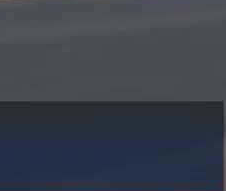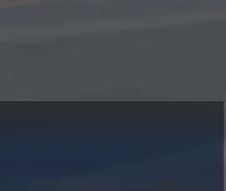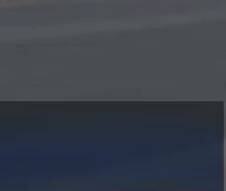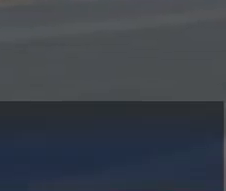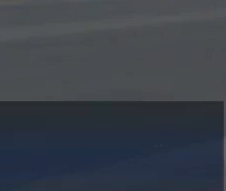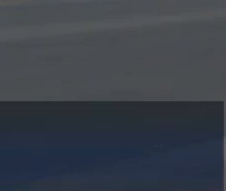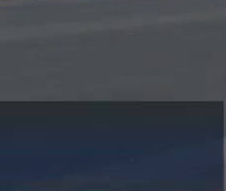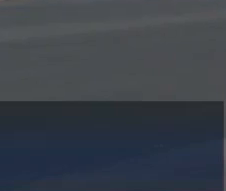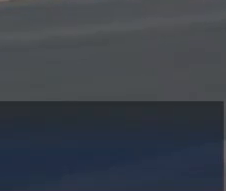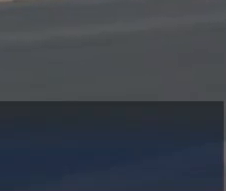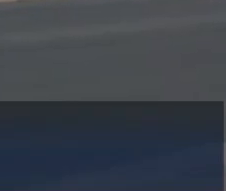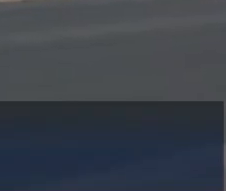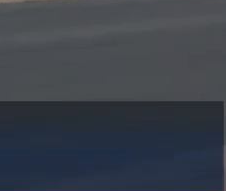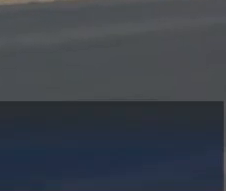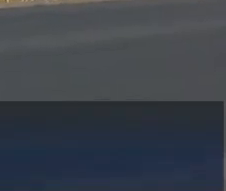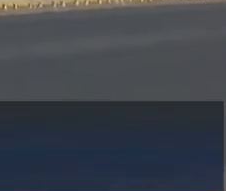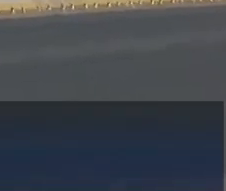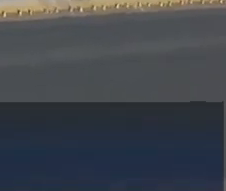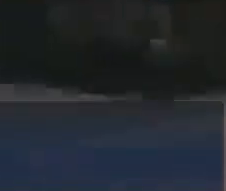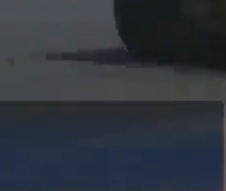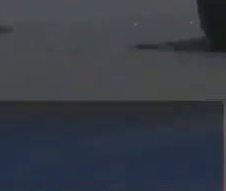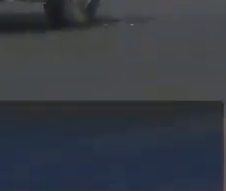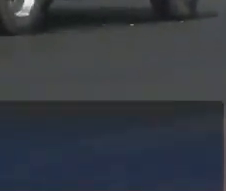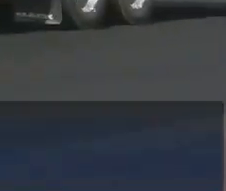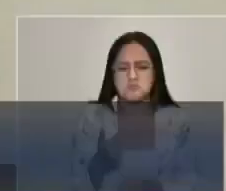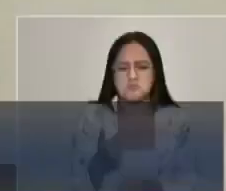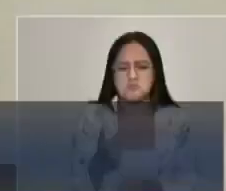para no afectar a los poblanos